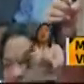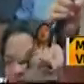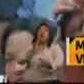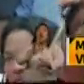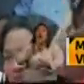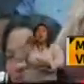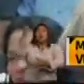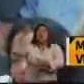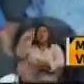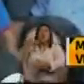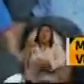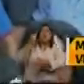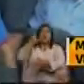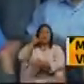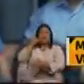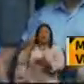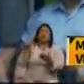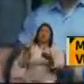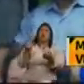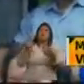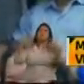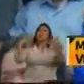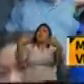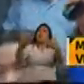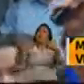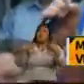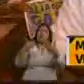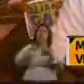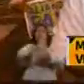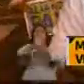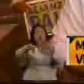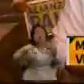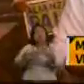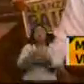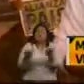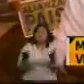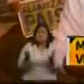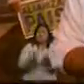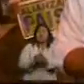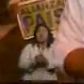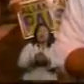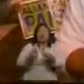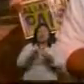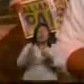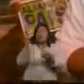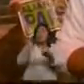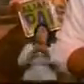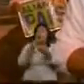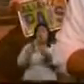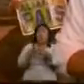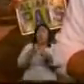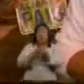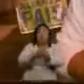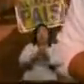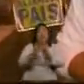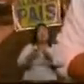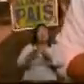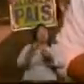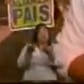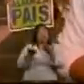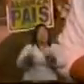teléfono, no, para la acción política en el territorio. Y aunque no precisó nombres, aseguró que esto se trataría de una